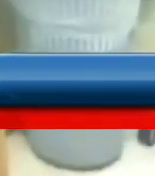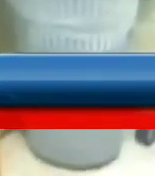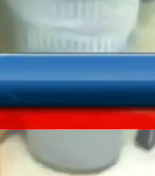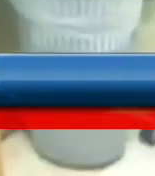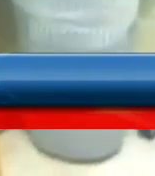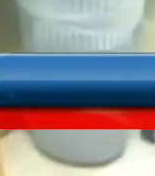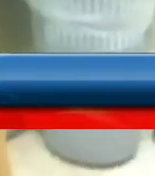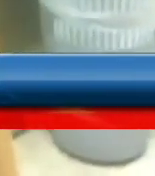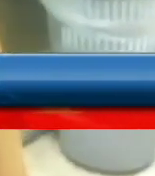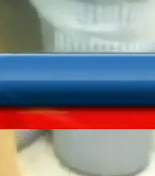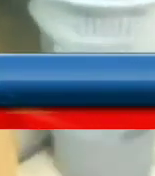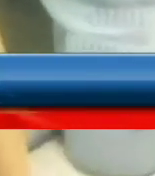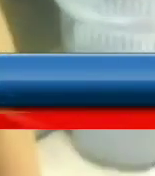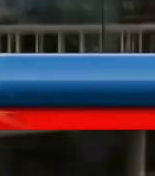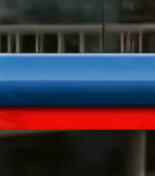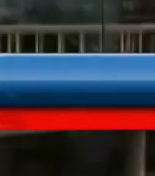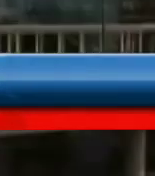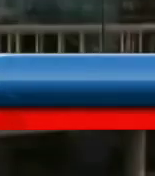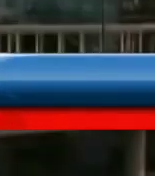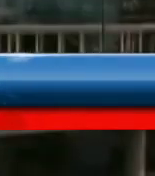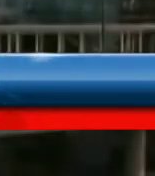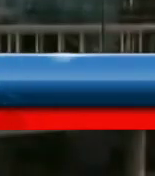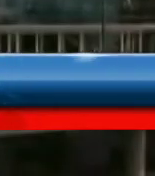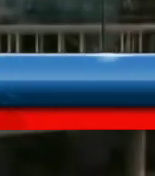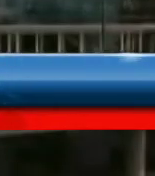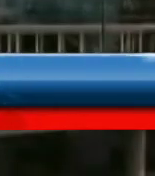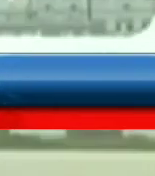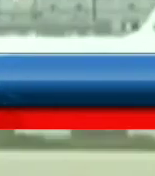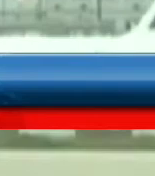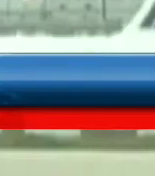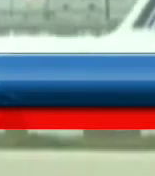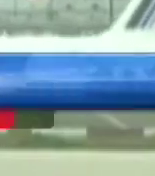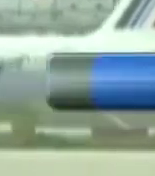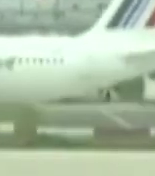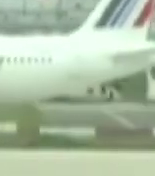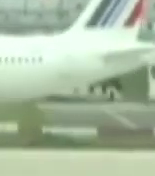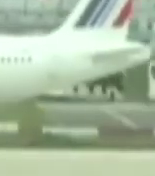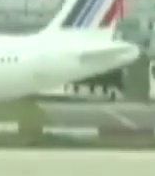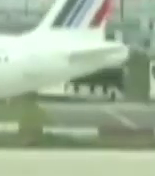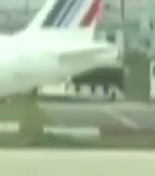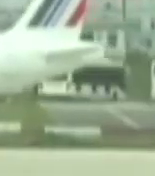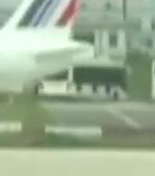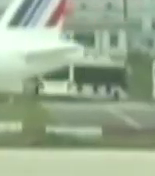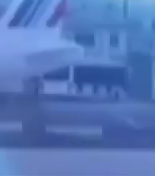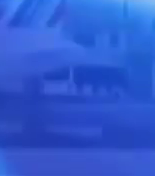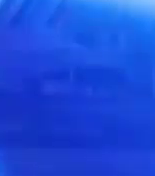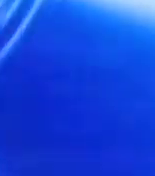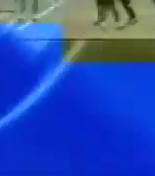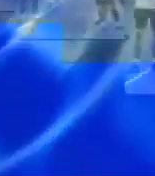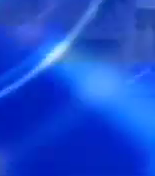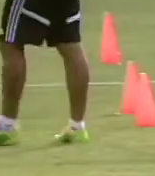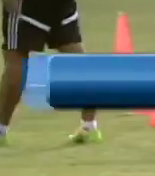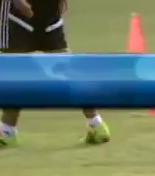La agarraron infraganti, detienen a venezolana con cocaína en las prótesis.